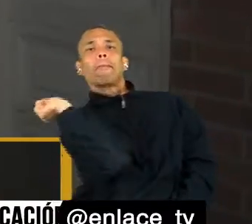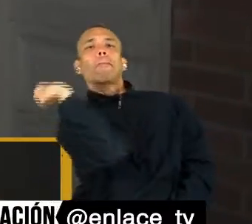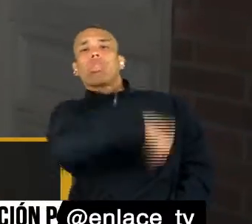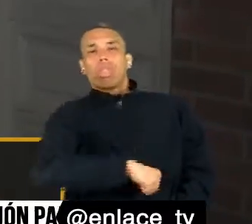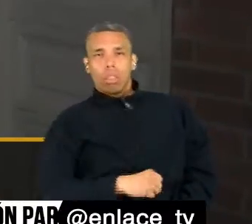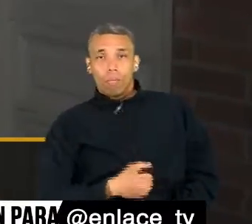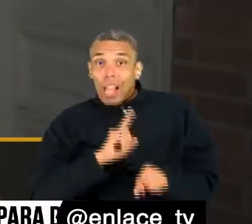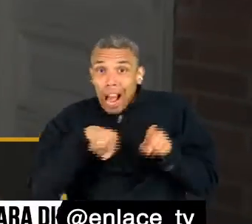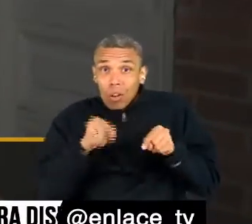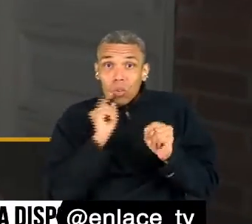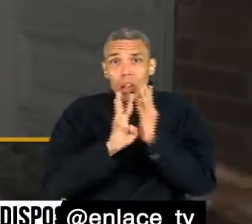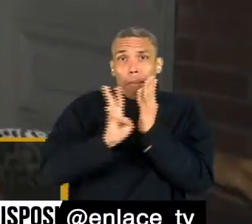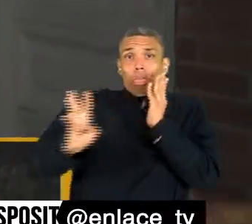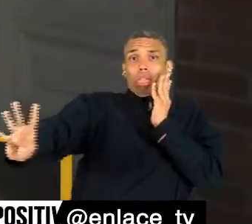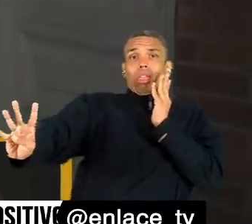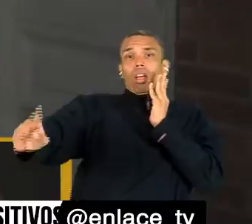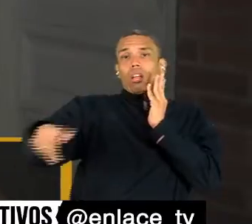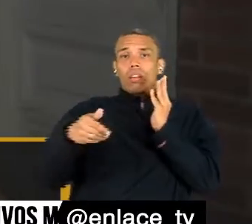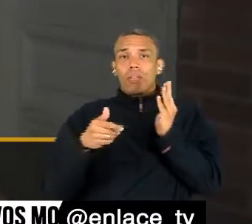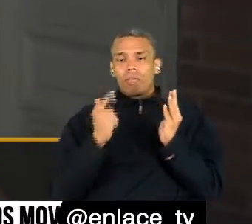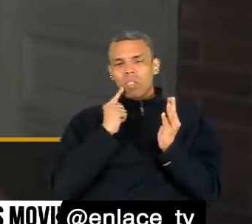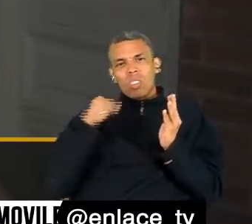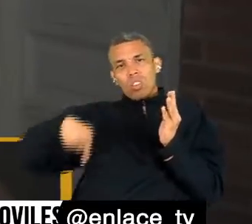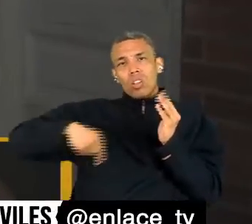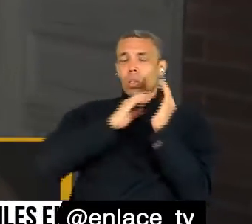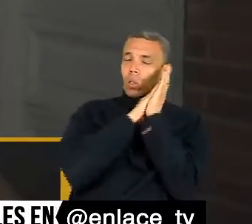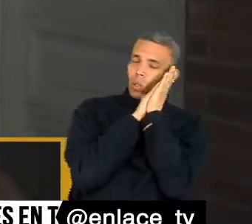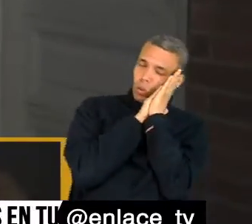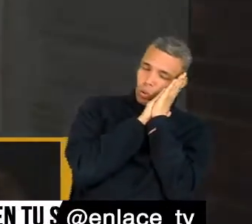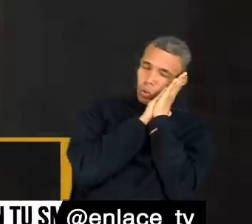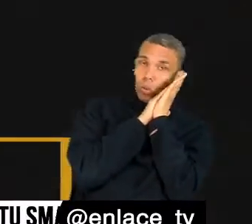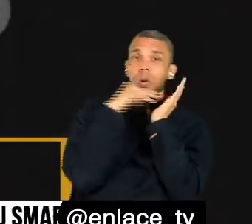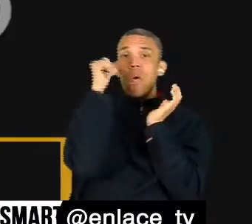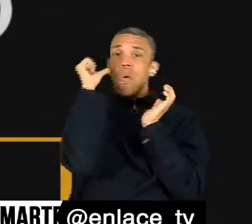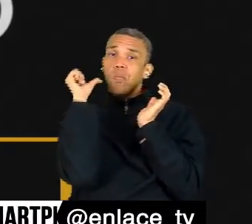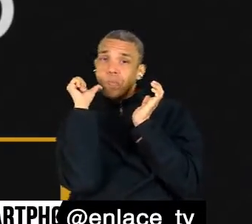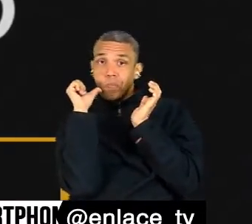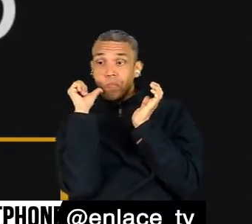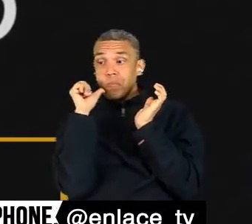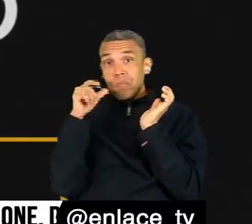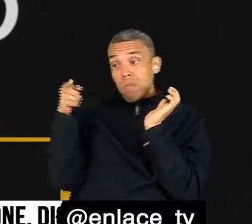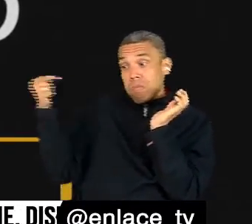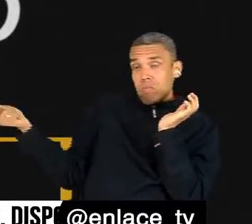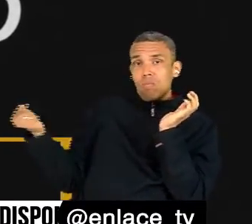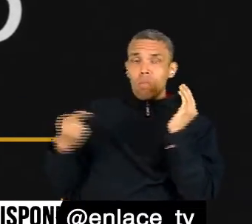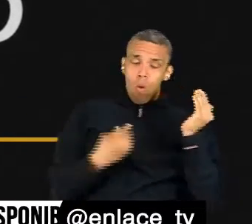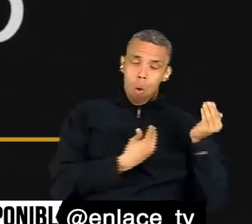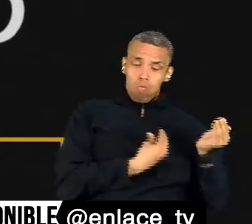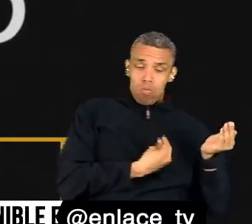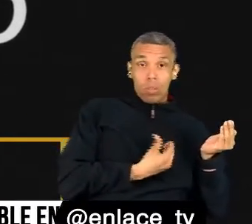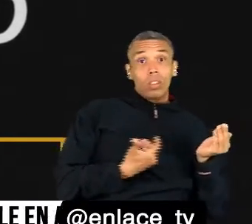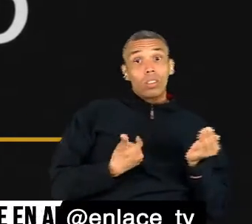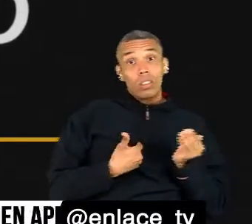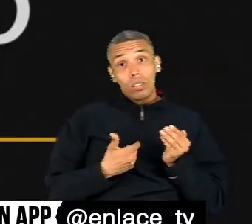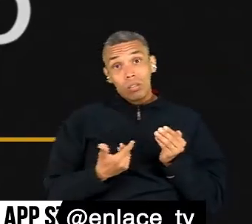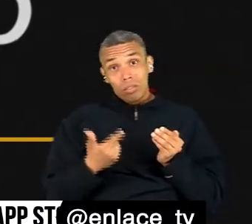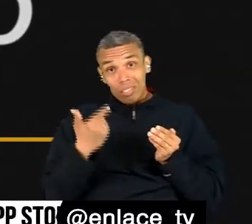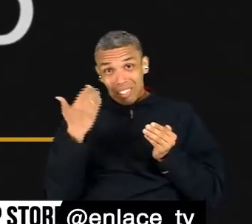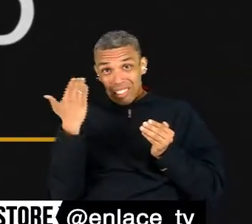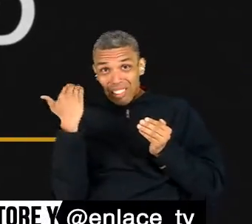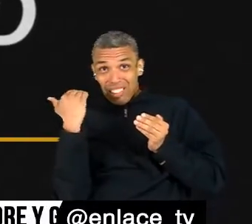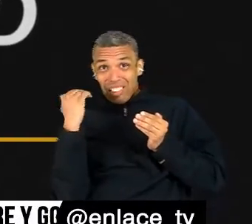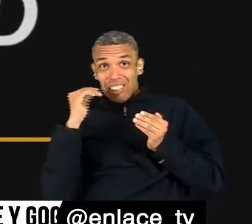con sus bebés durmiendo aquí, durmiendo allá o durmiendo acá de este otro lado. Nuestro trayecto finalizó a las 5:30 de la mañana en